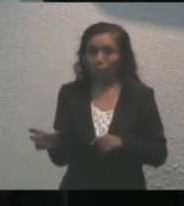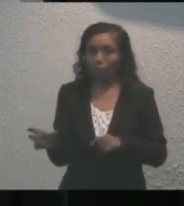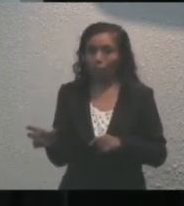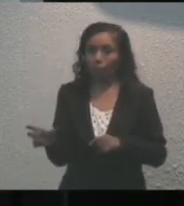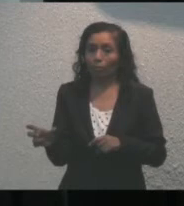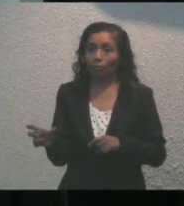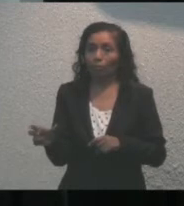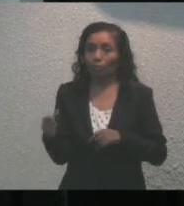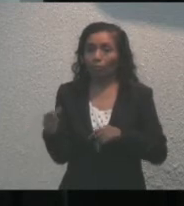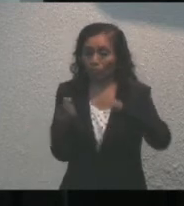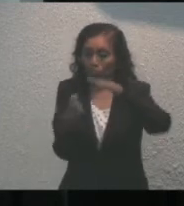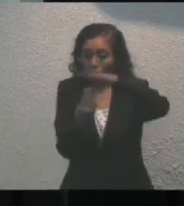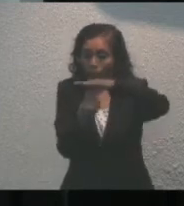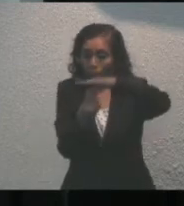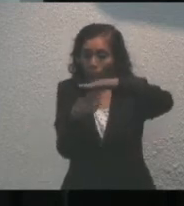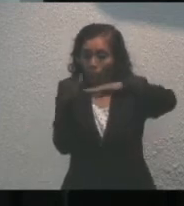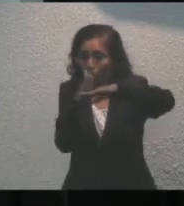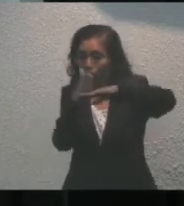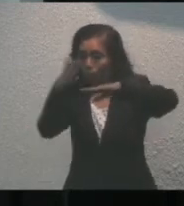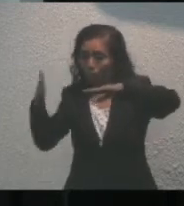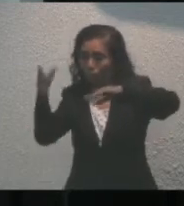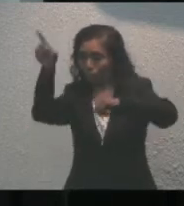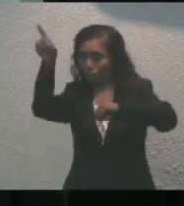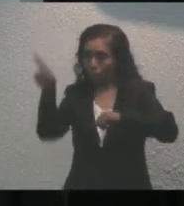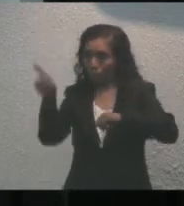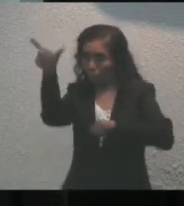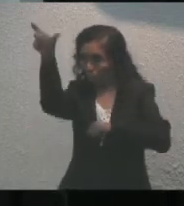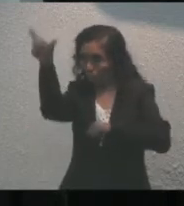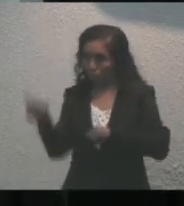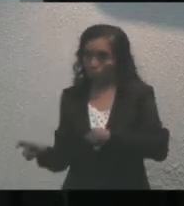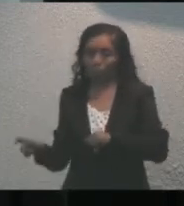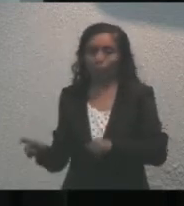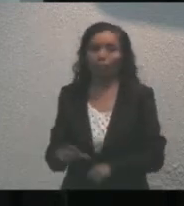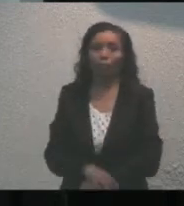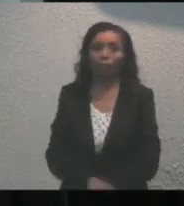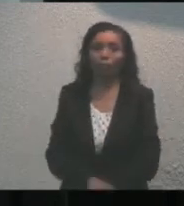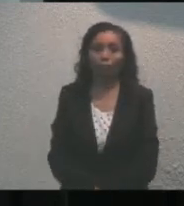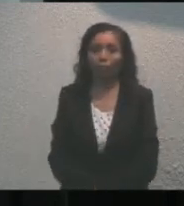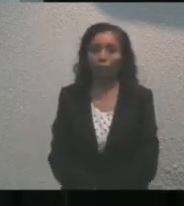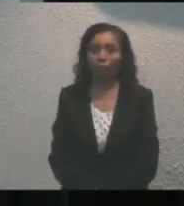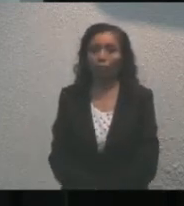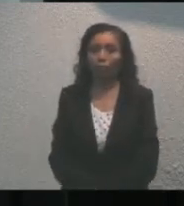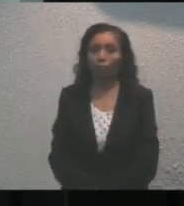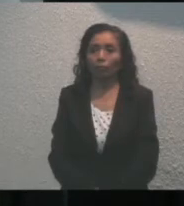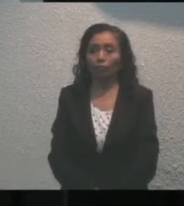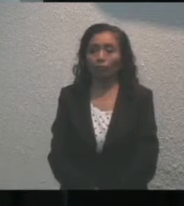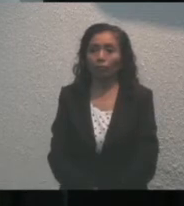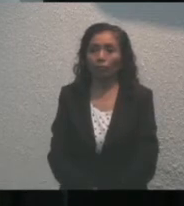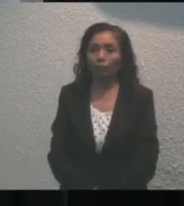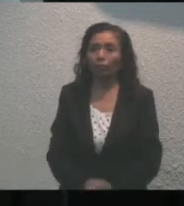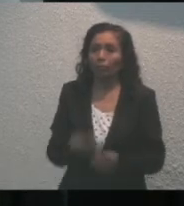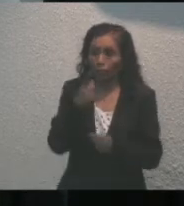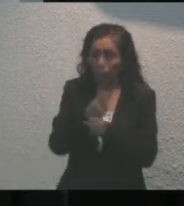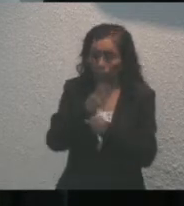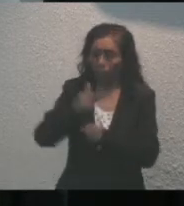mesa directiva, quedando de la siguiente manera. Andrés Quintana